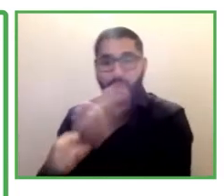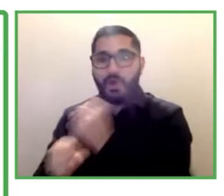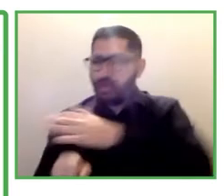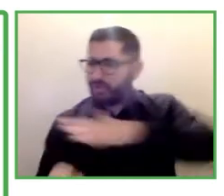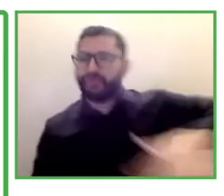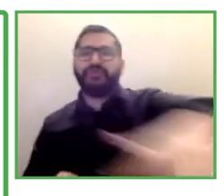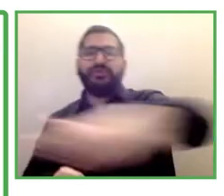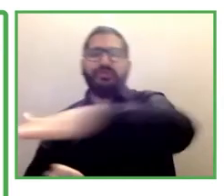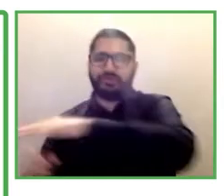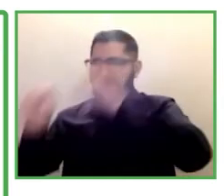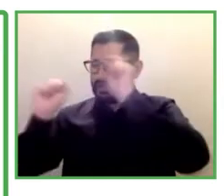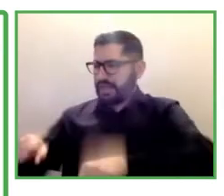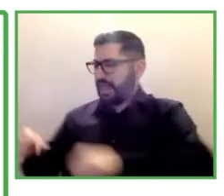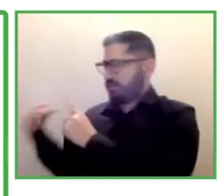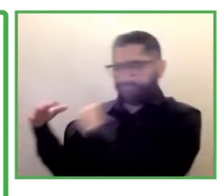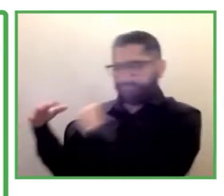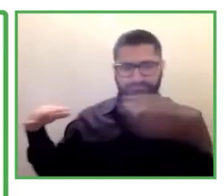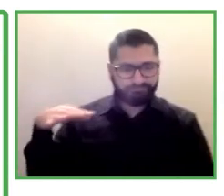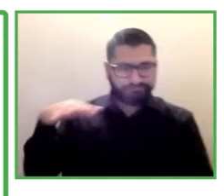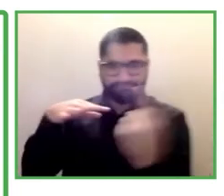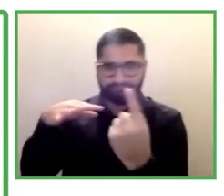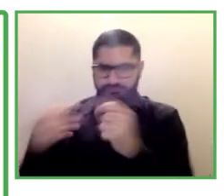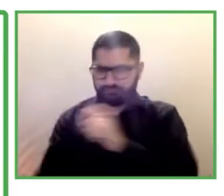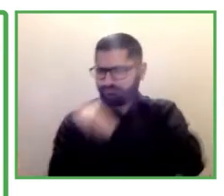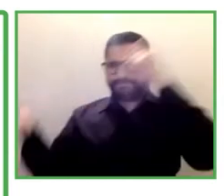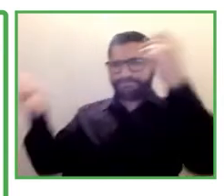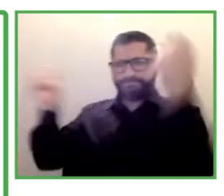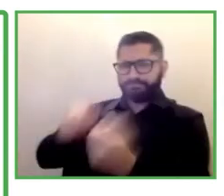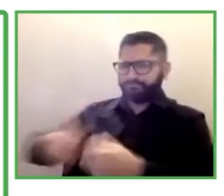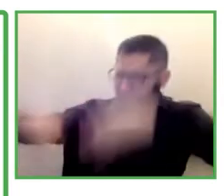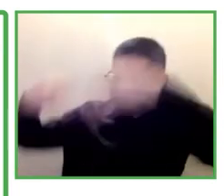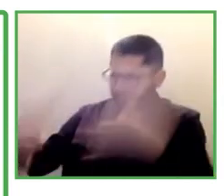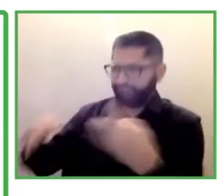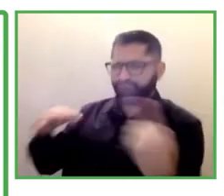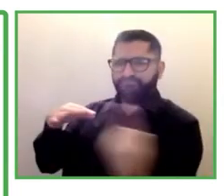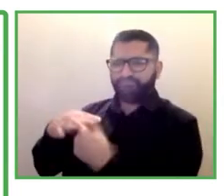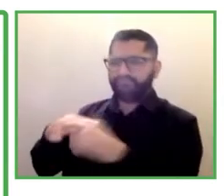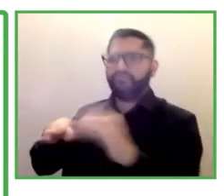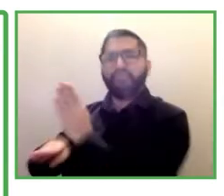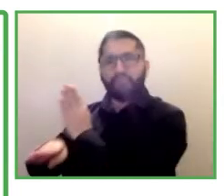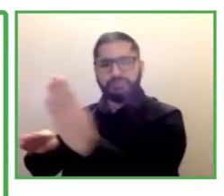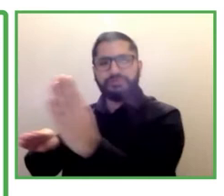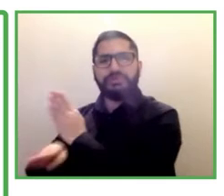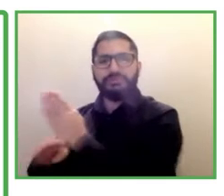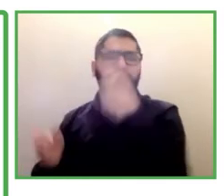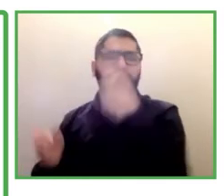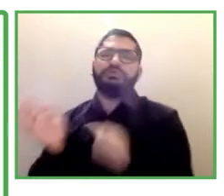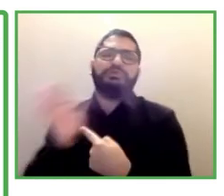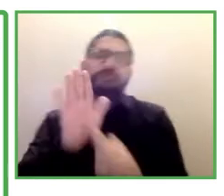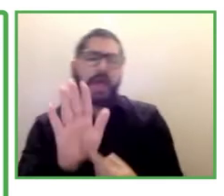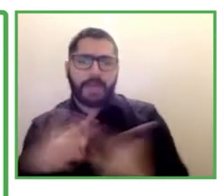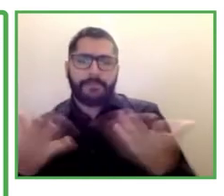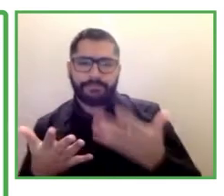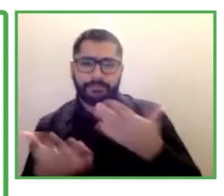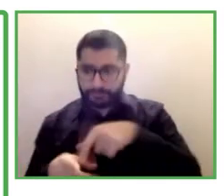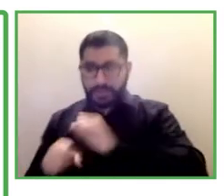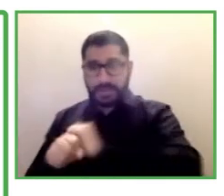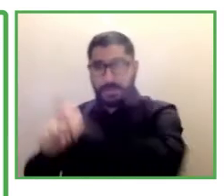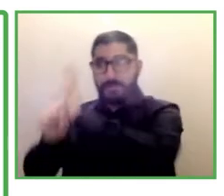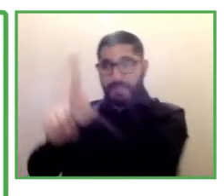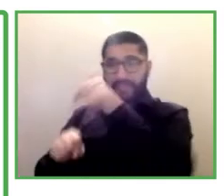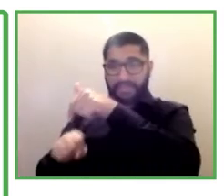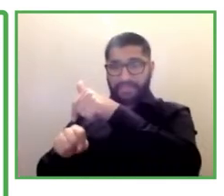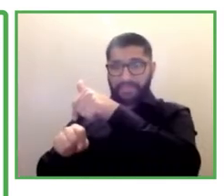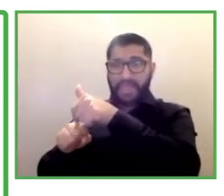decir, especialmente después del COVID-19, lo vemos cada vez más, ya que más lugares de trabajo han entendido